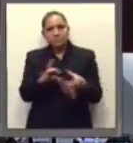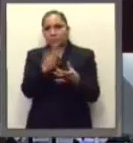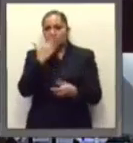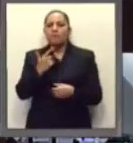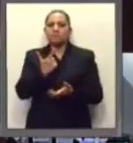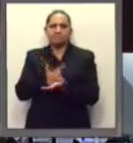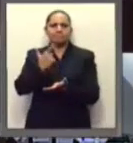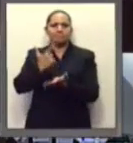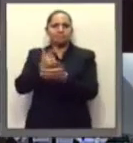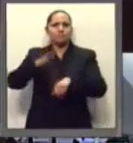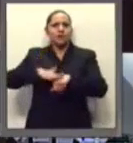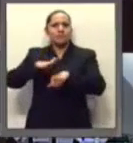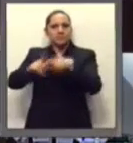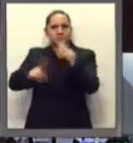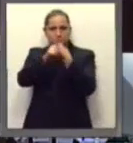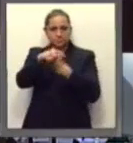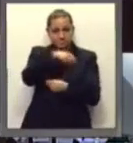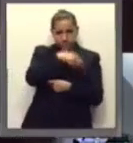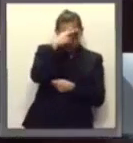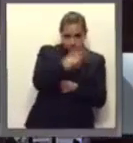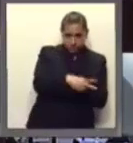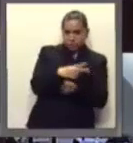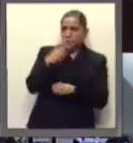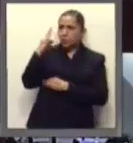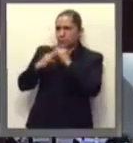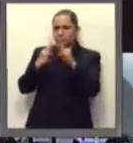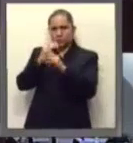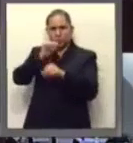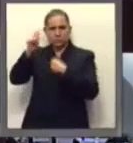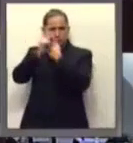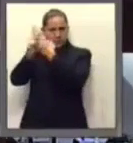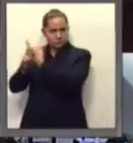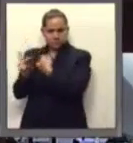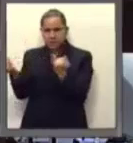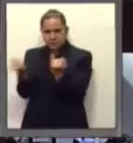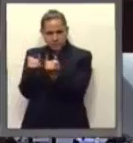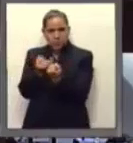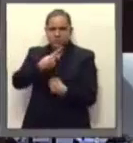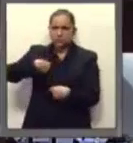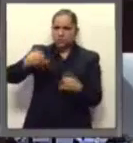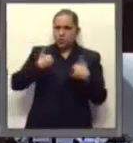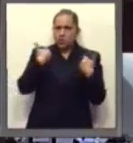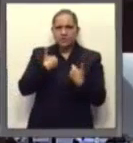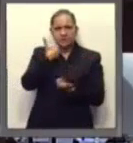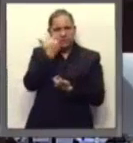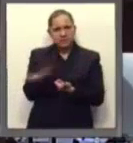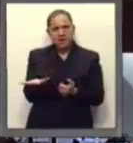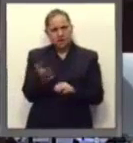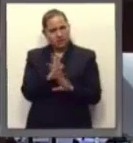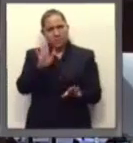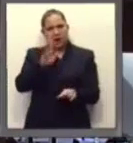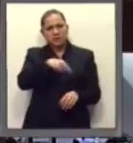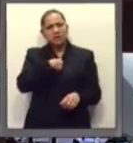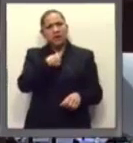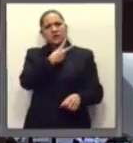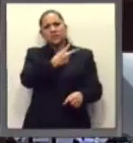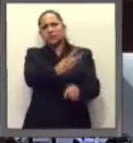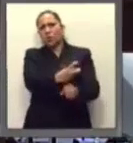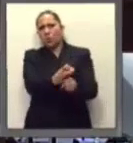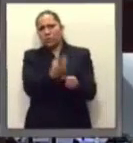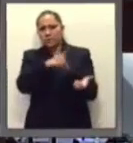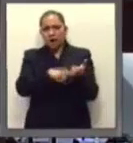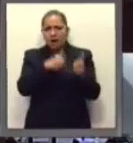En México, como en el mundo, jóvenes y juventudes reclamamos que se nos deje de tratar como ciudadanos de segunda y que, en cambio,